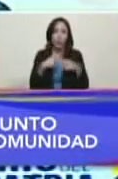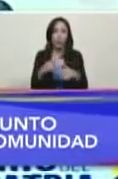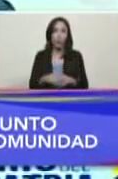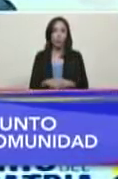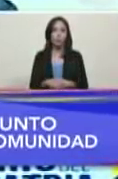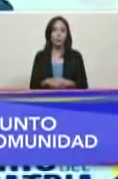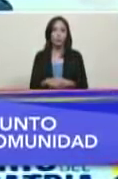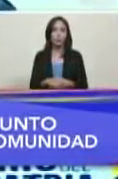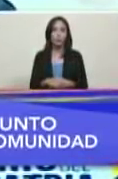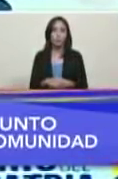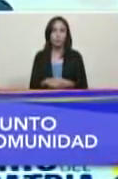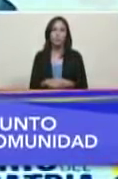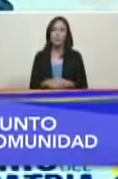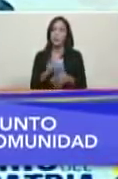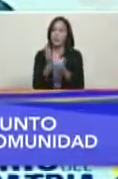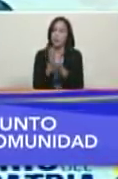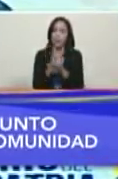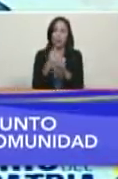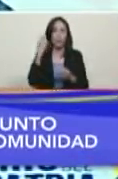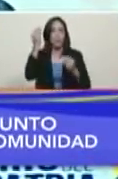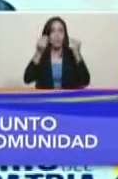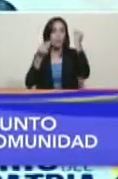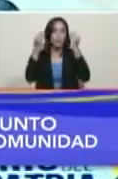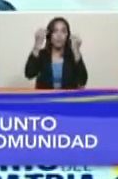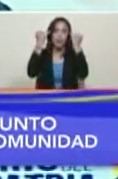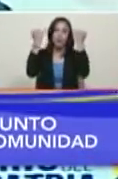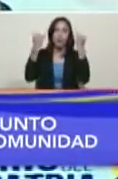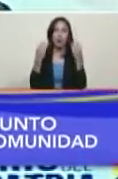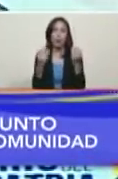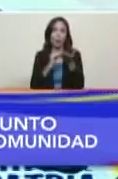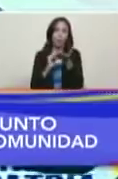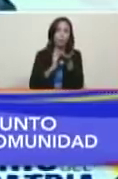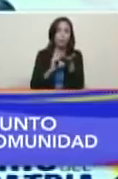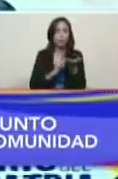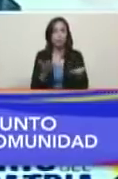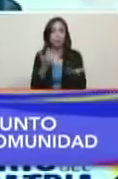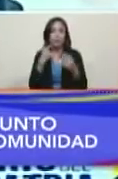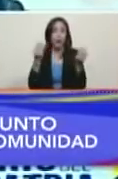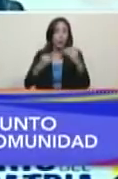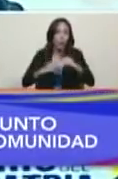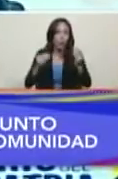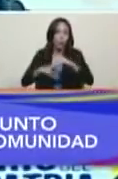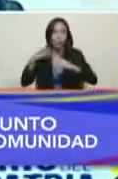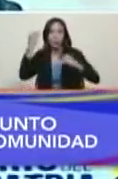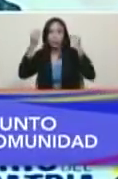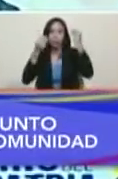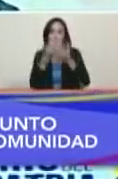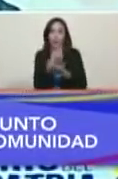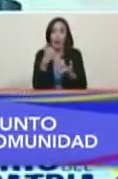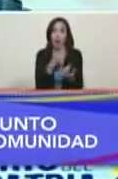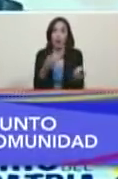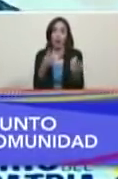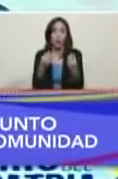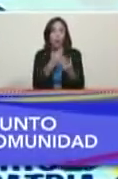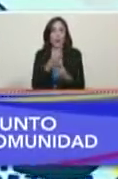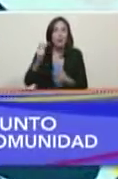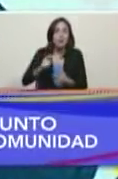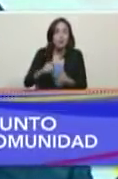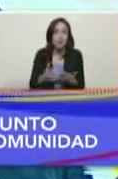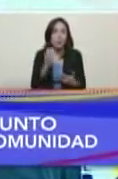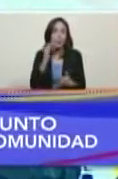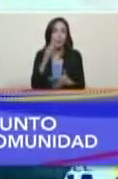hay que siempre ir pensando y repensando la política de vivienda de acuerdo a lo que vamos descubriendo como necesidad